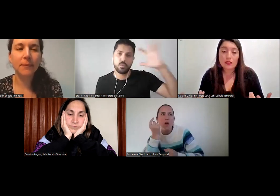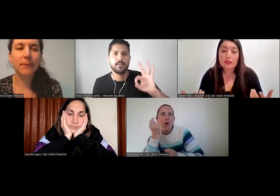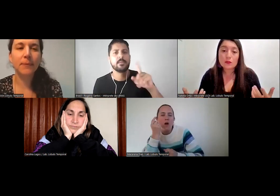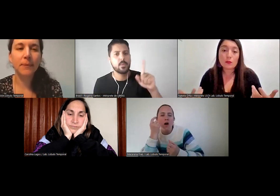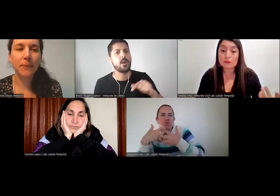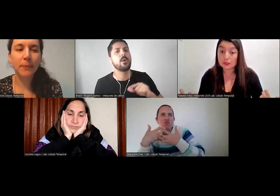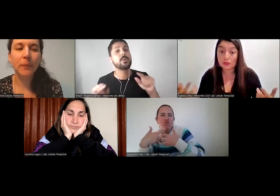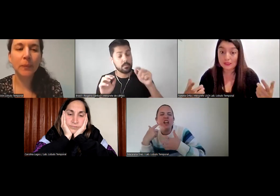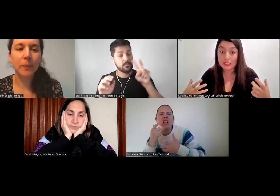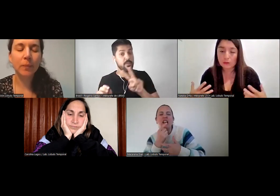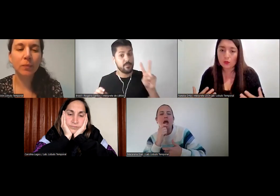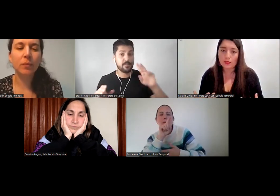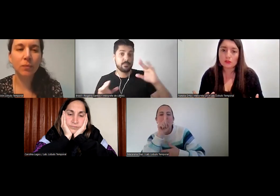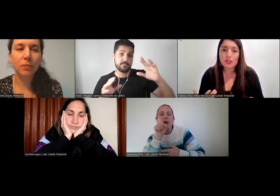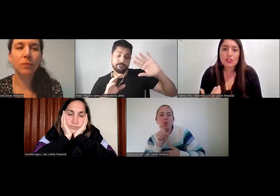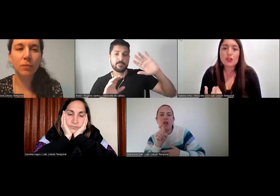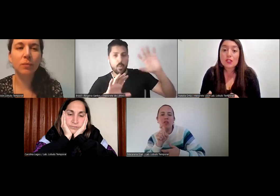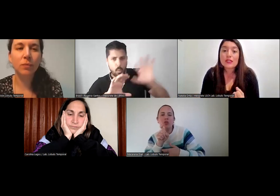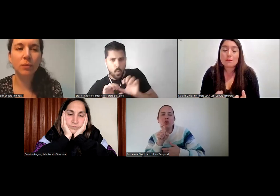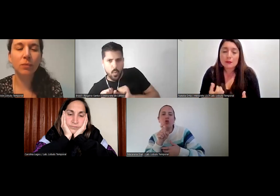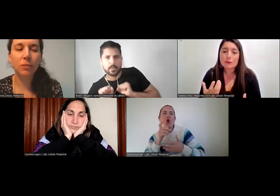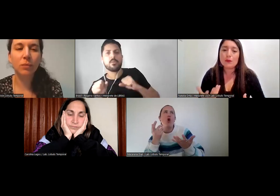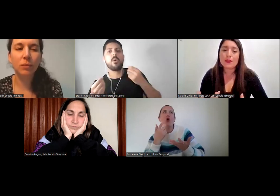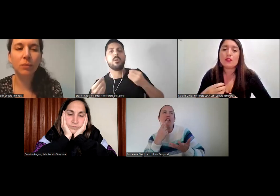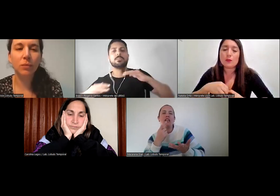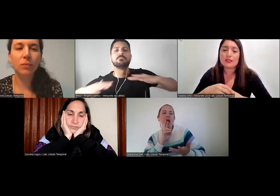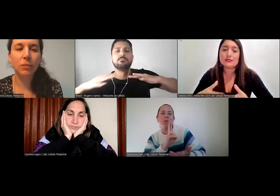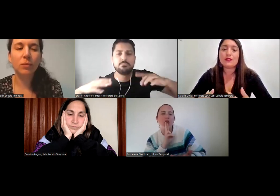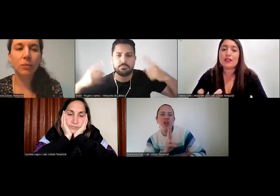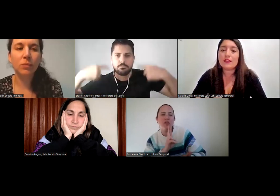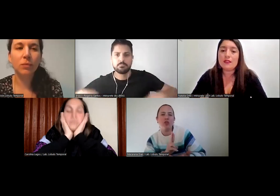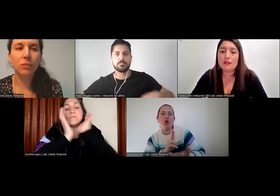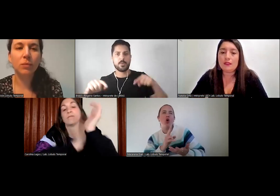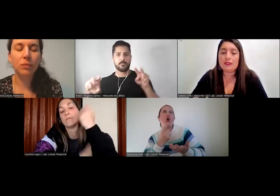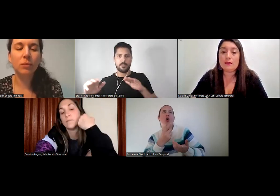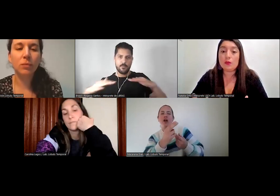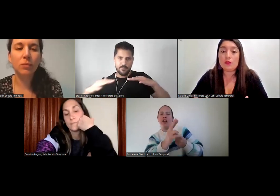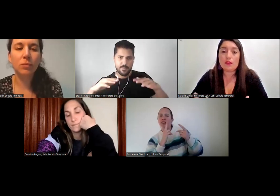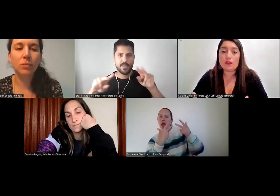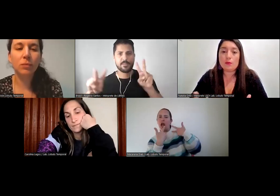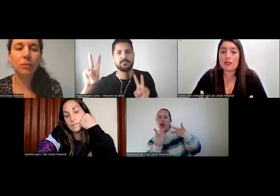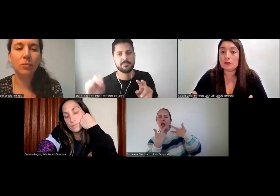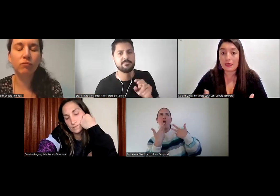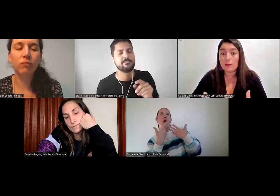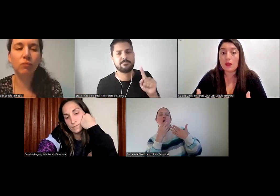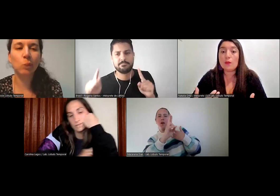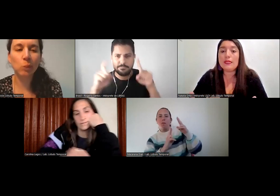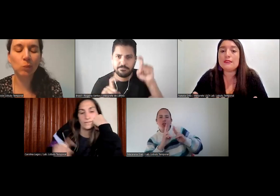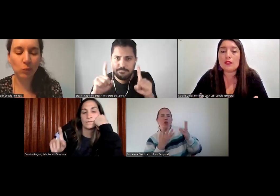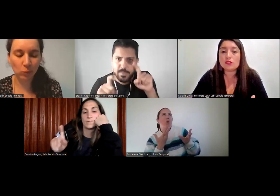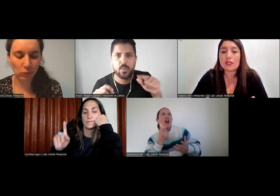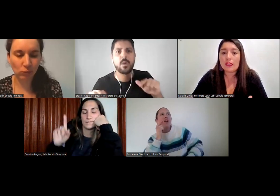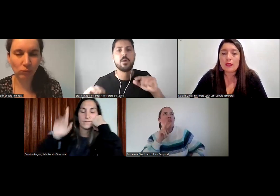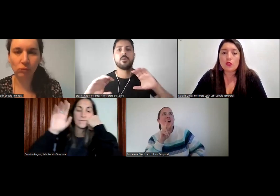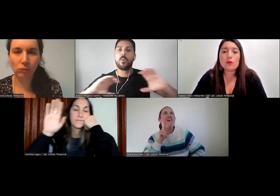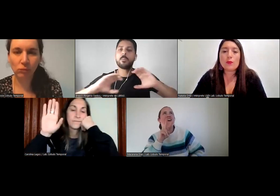desarrollar habilidades como la expresión facial y el movimiento, y los niños también puedan incorporarse y desarrollar este tipo de comunicación para que la puedan